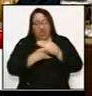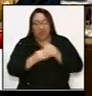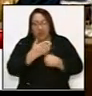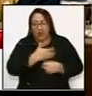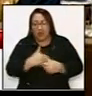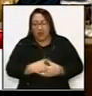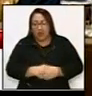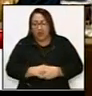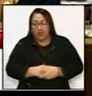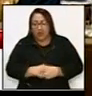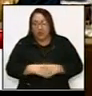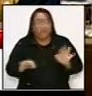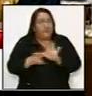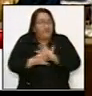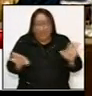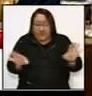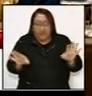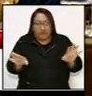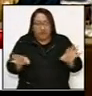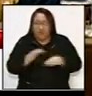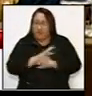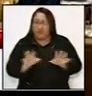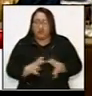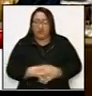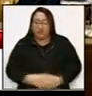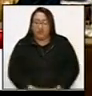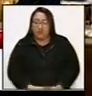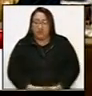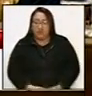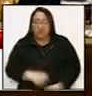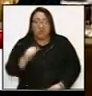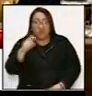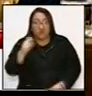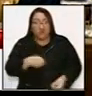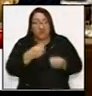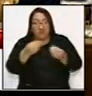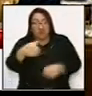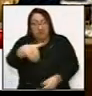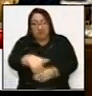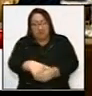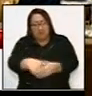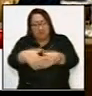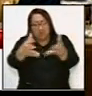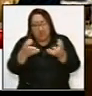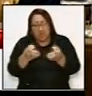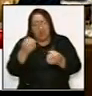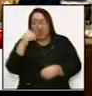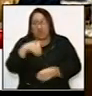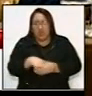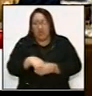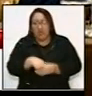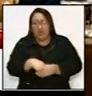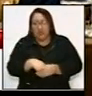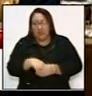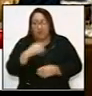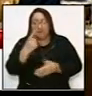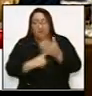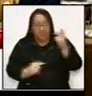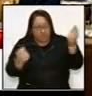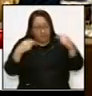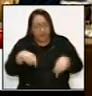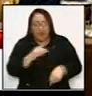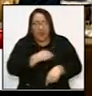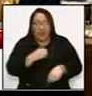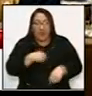presidente. Así de simple. Entonces, si es necesario, póngalo a votación y votemos para que venga el